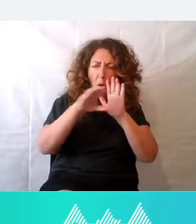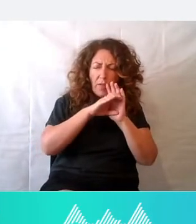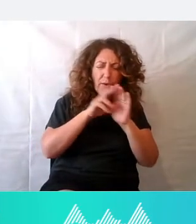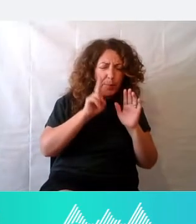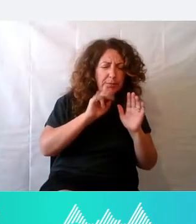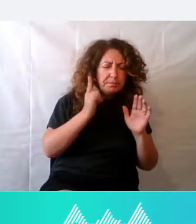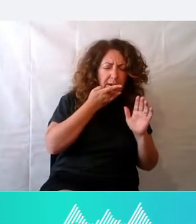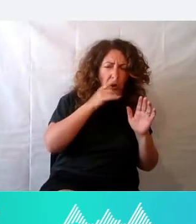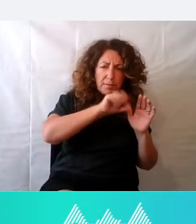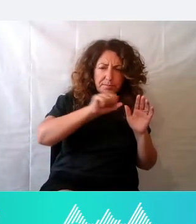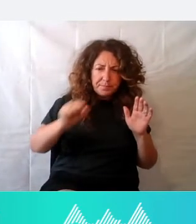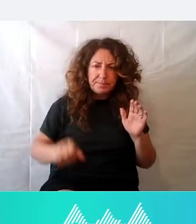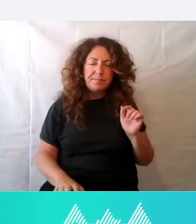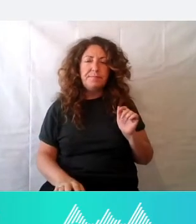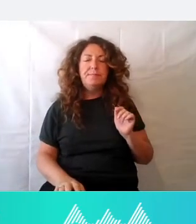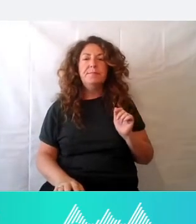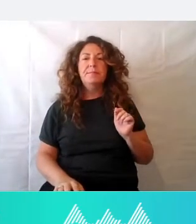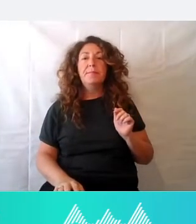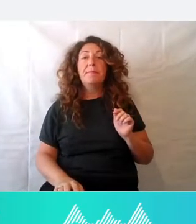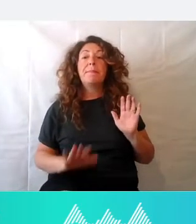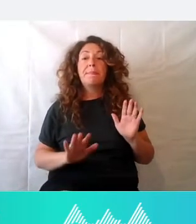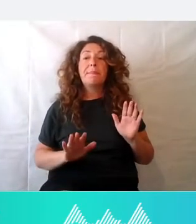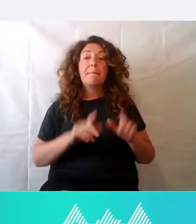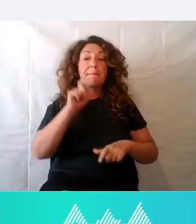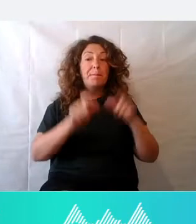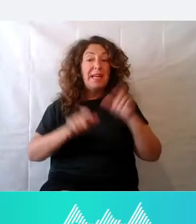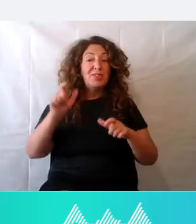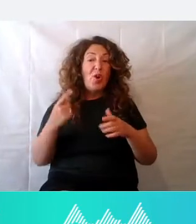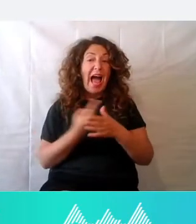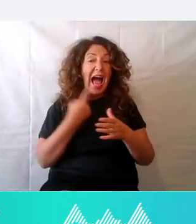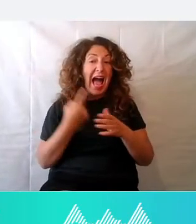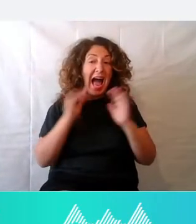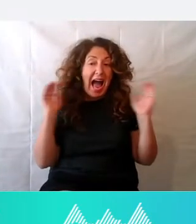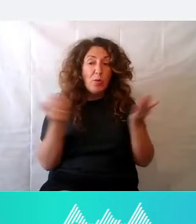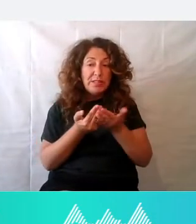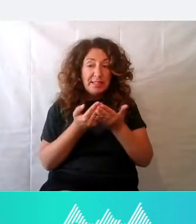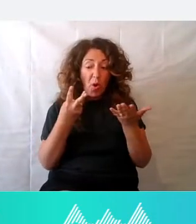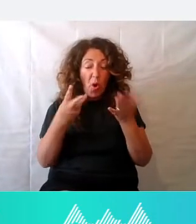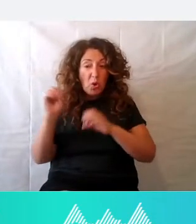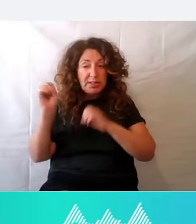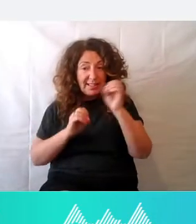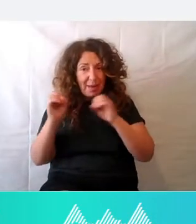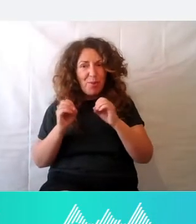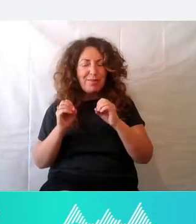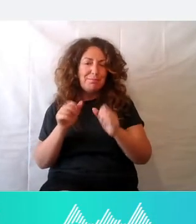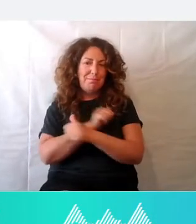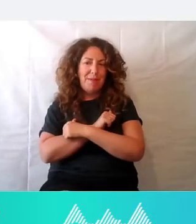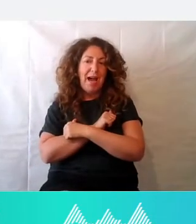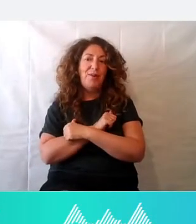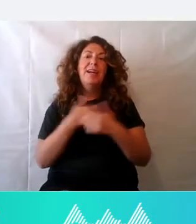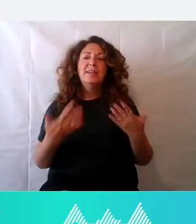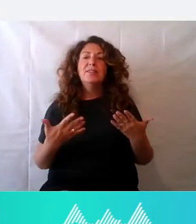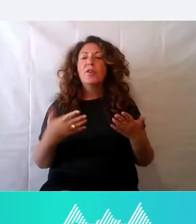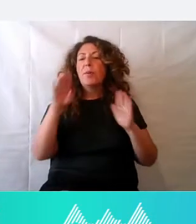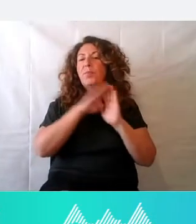etcétera hemos el 80 por ciento de las personas con autismo están en una situación de desempleo hemos lanzado un programa tenemos ya más de